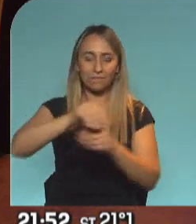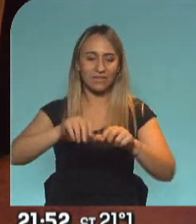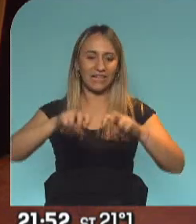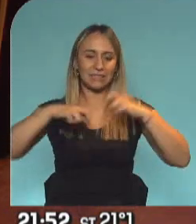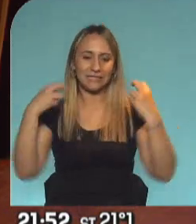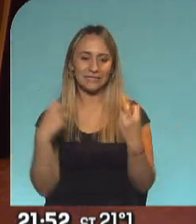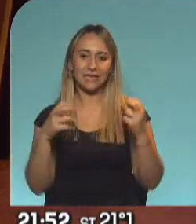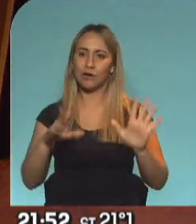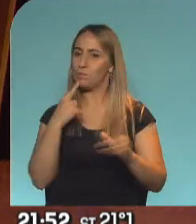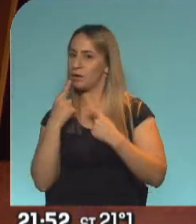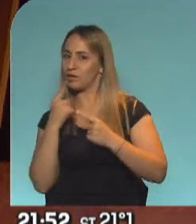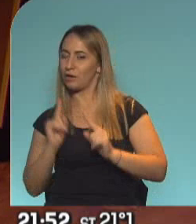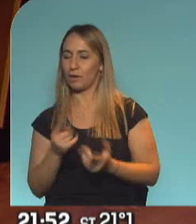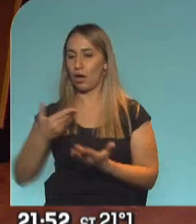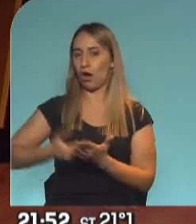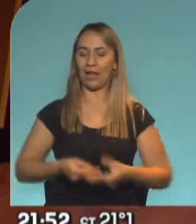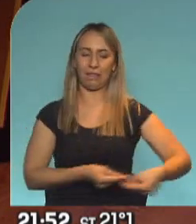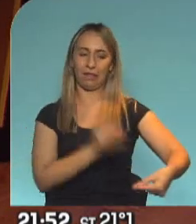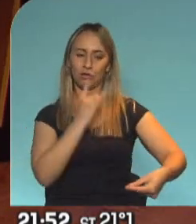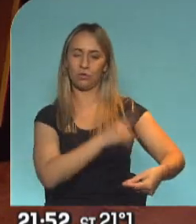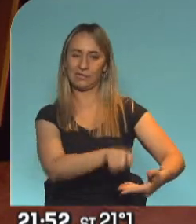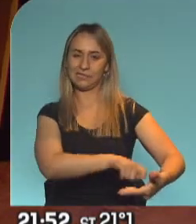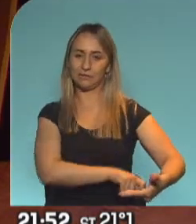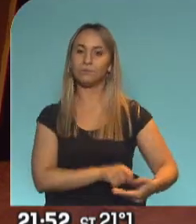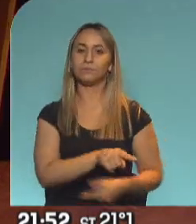sí, no te puedo hacer esas preguntas. No, pero toma, te doy, ¿no? De todas las edades, cartita para los nenes. Me gustó esto, ¿eh?